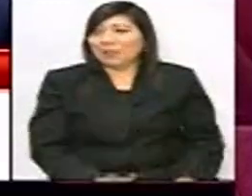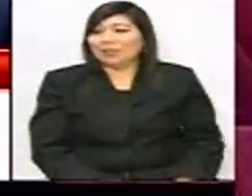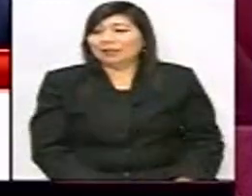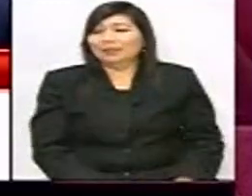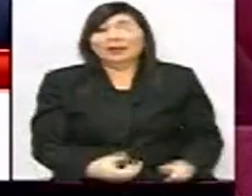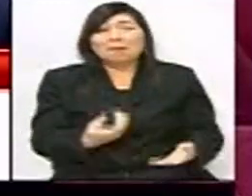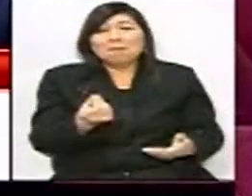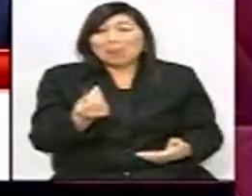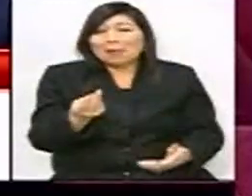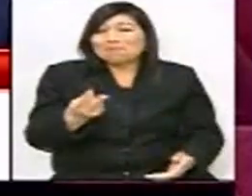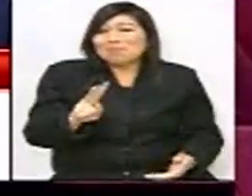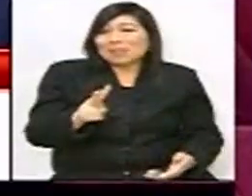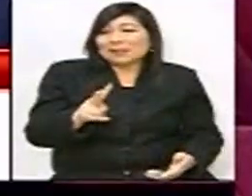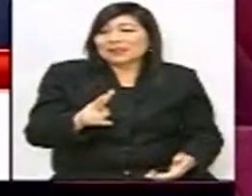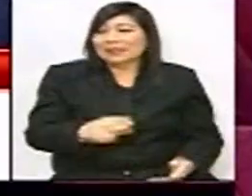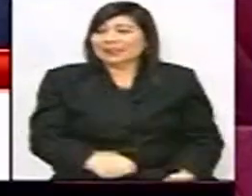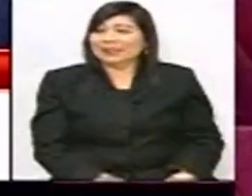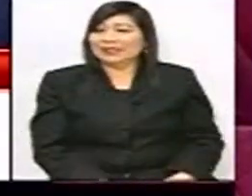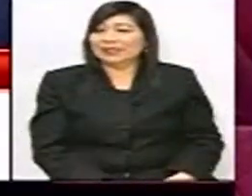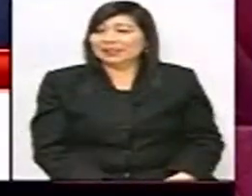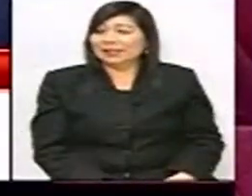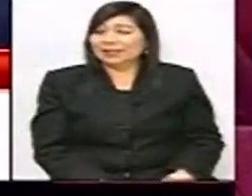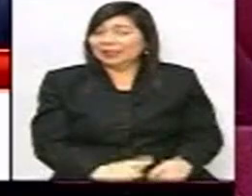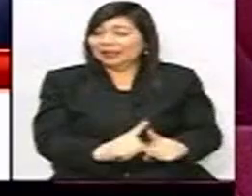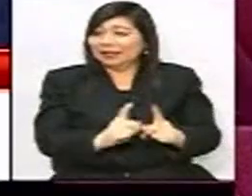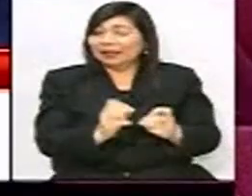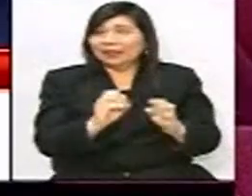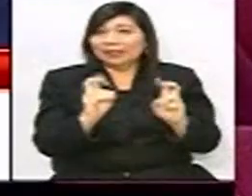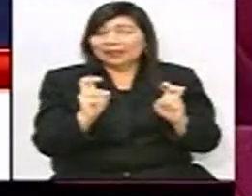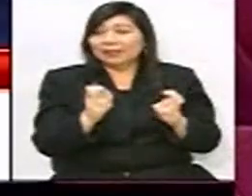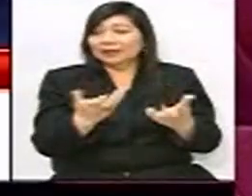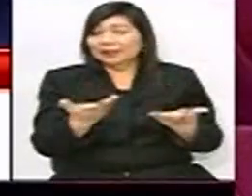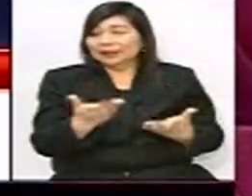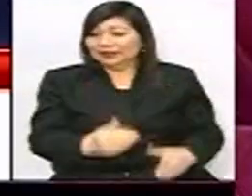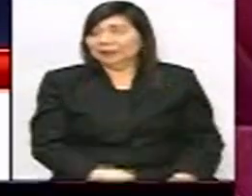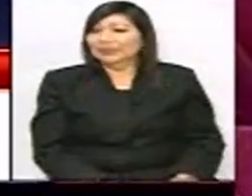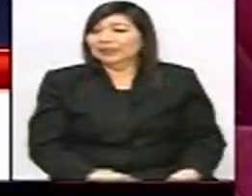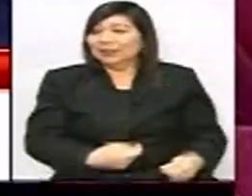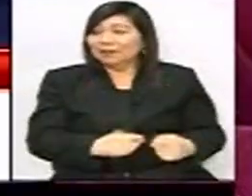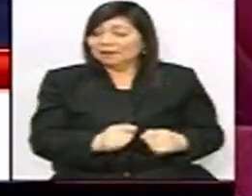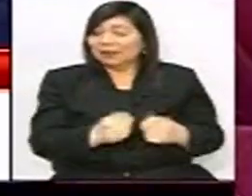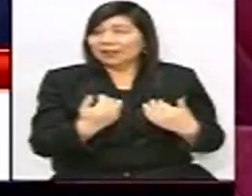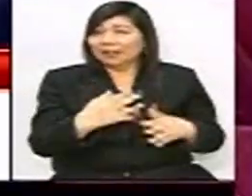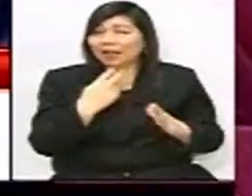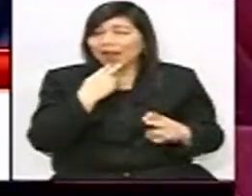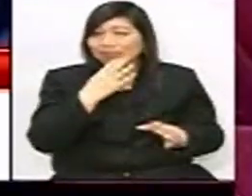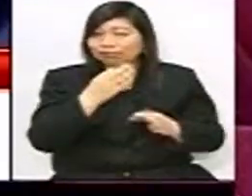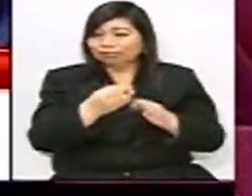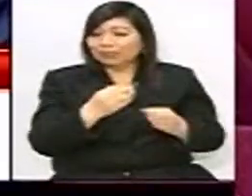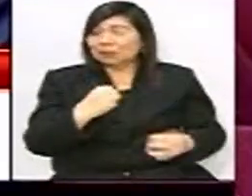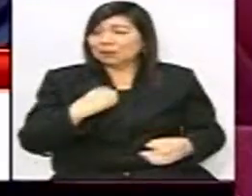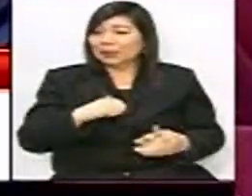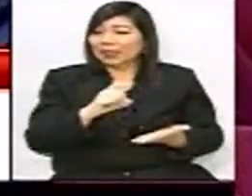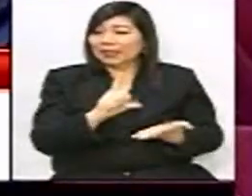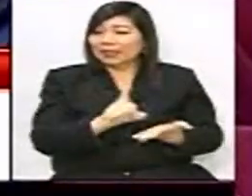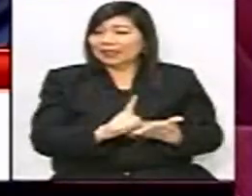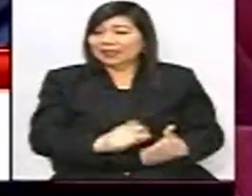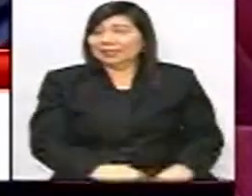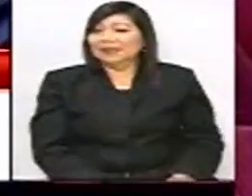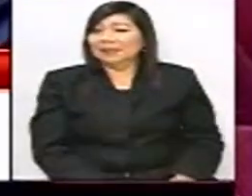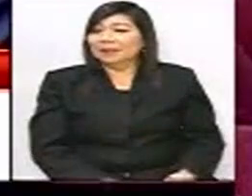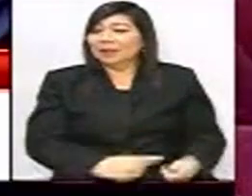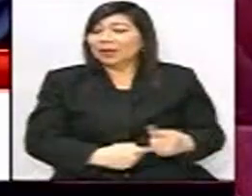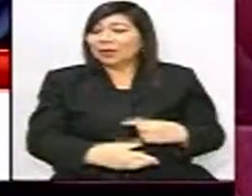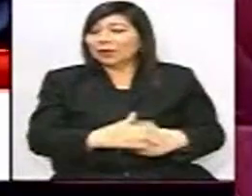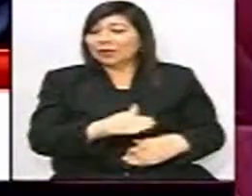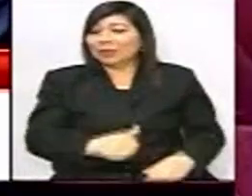el tema de inflación. Luego se nos ha preguntado por el tema de la venta de accionistas, que ya lo hemos comentado. La Municipalidad de Lima ha autorizado el